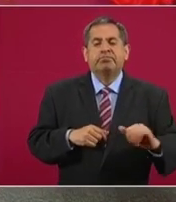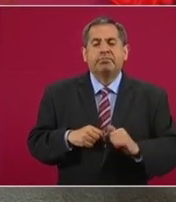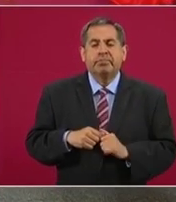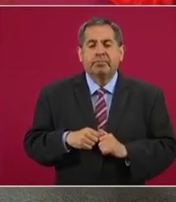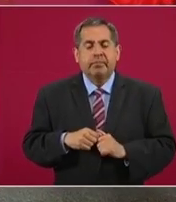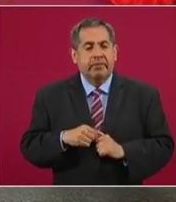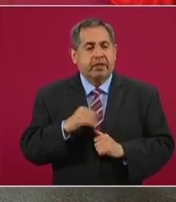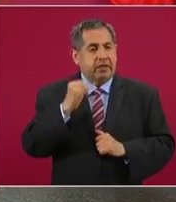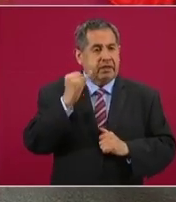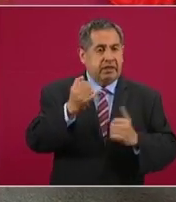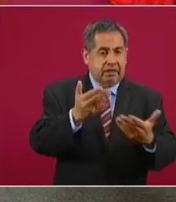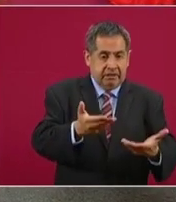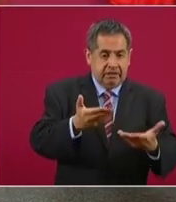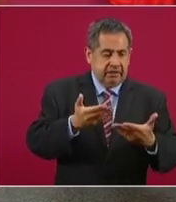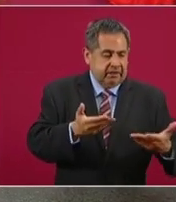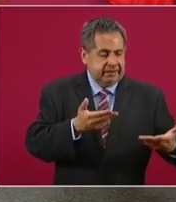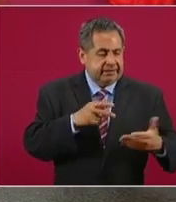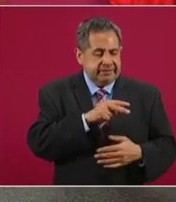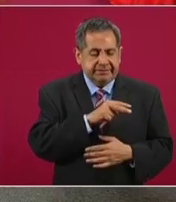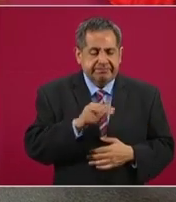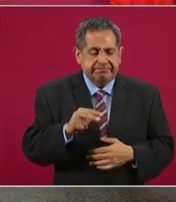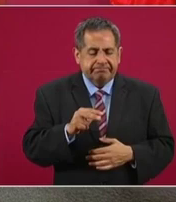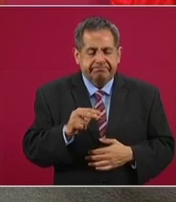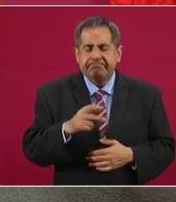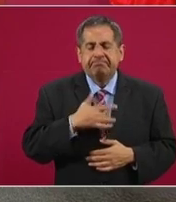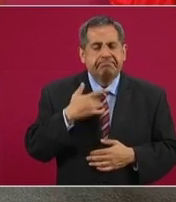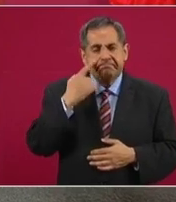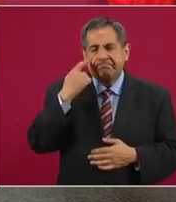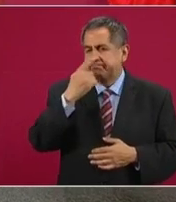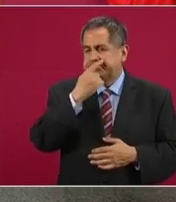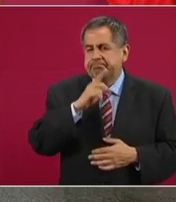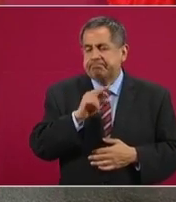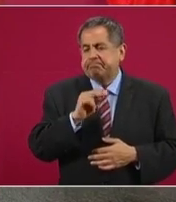en consideración esas propuestas